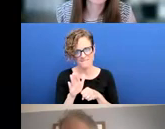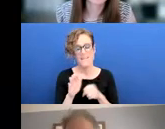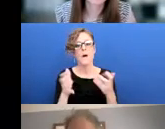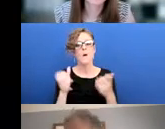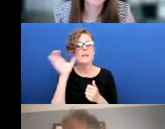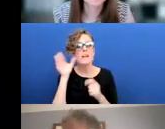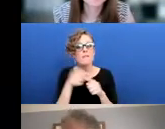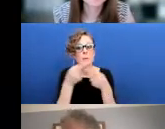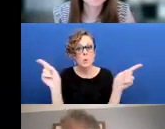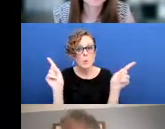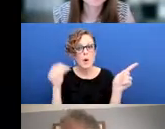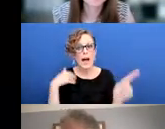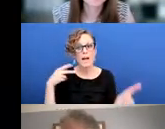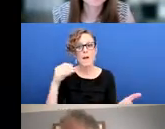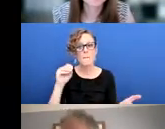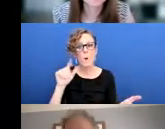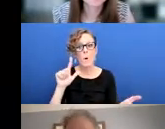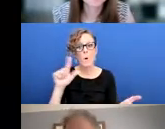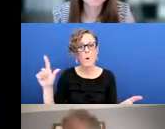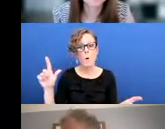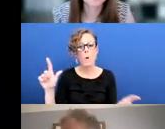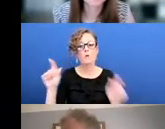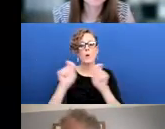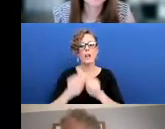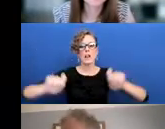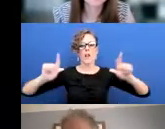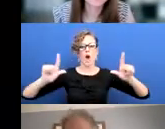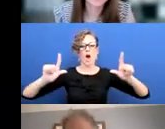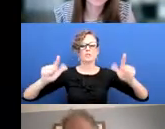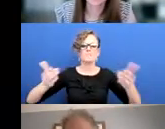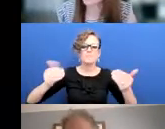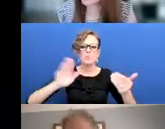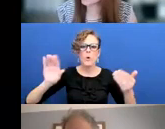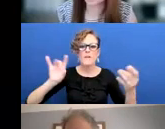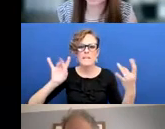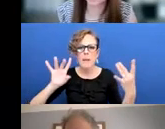infractores de abusos a los que puedan llamar